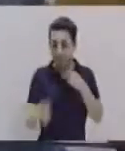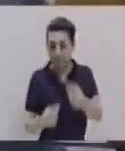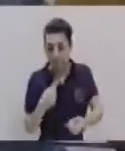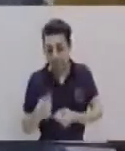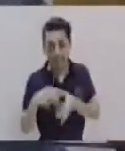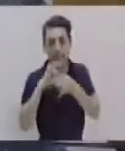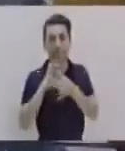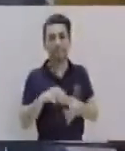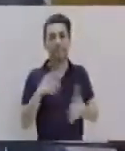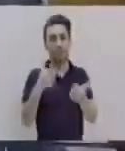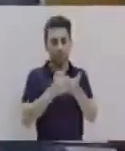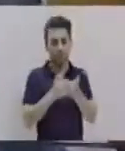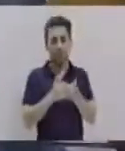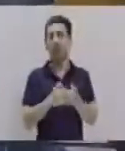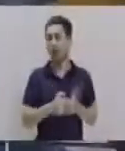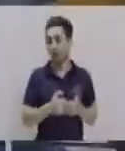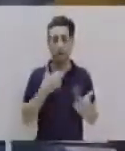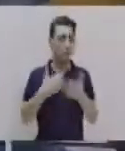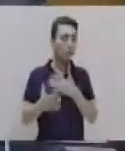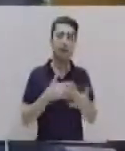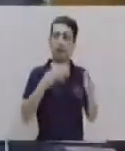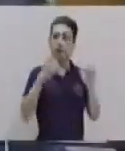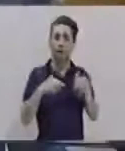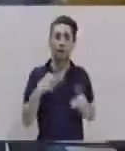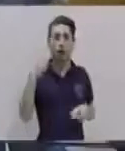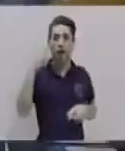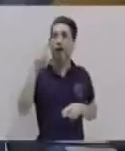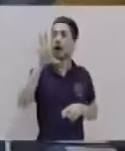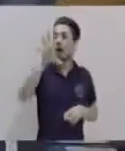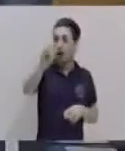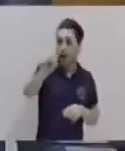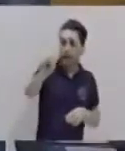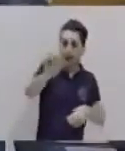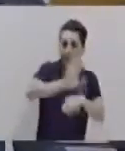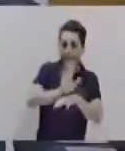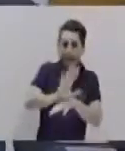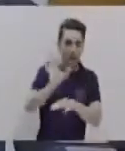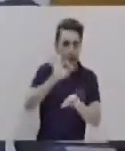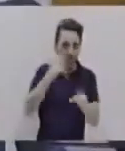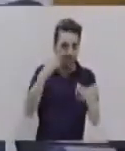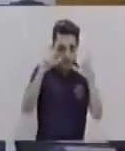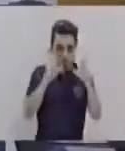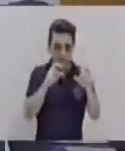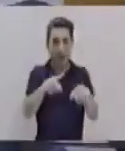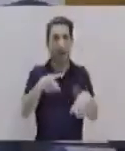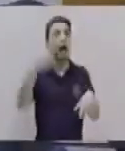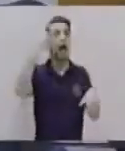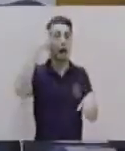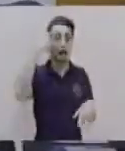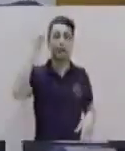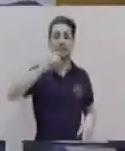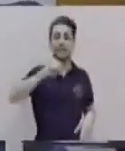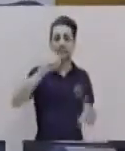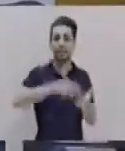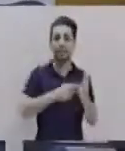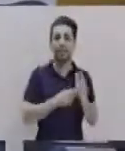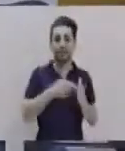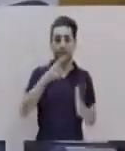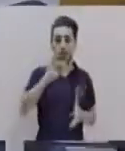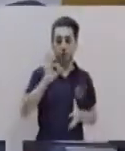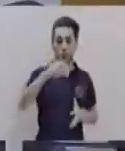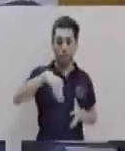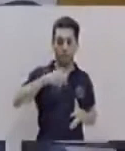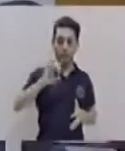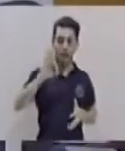del amor. Exacto. Y cualquier persona mira esa escena y rápidamente lo identifica con Romeo y Julieta. Sí. La plaza